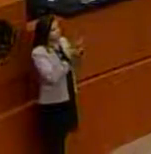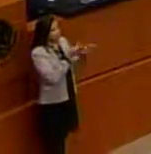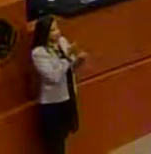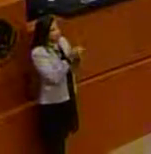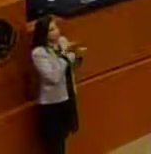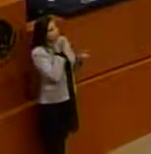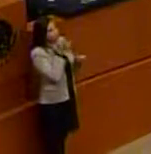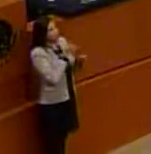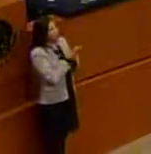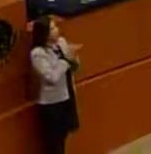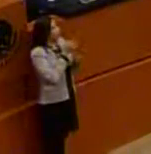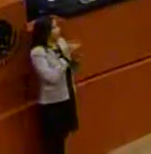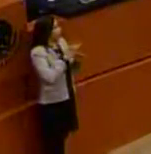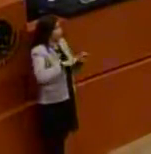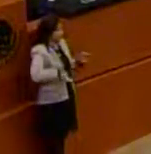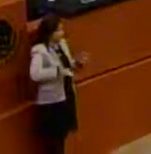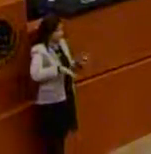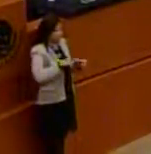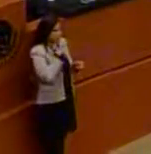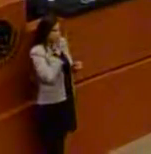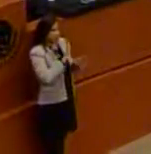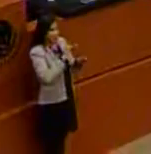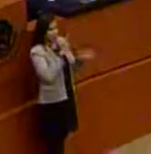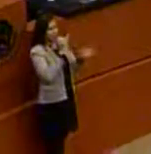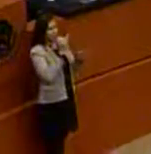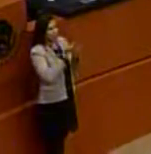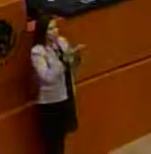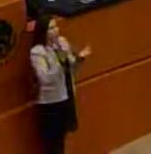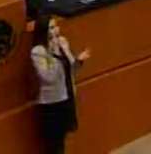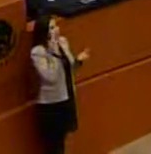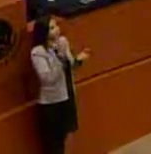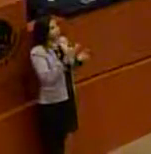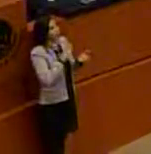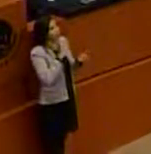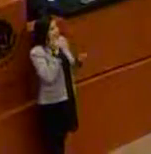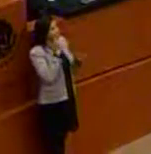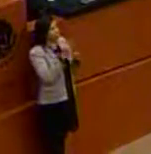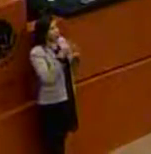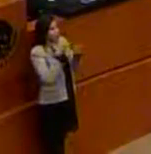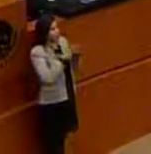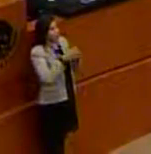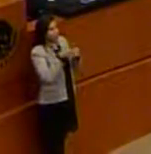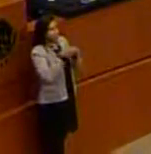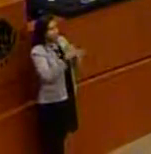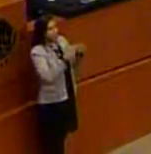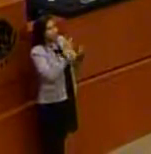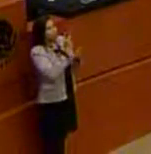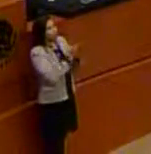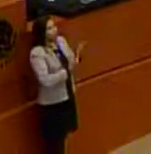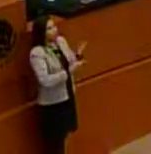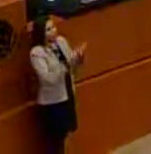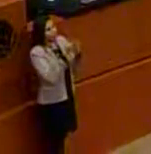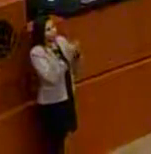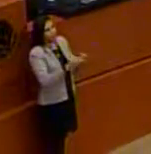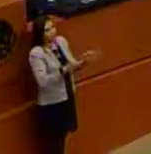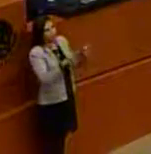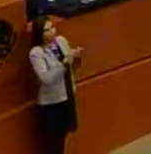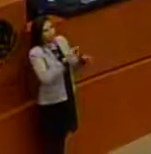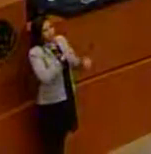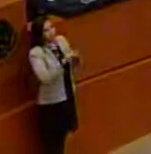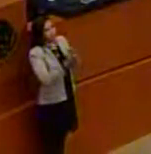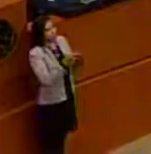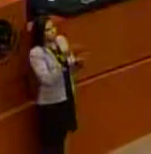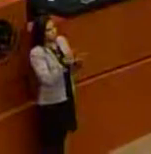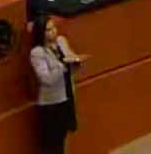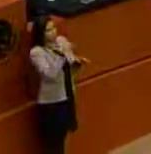pregunté algo similar a lo que se dijo hace un momento. Llegó la hora de explorar y poner en marcha programas de renta básica